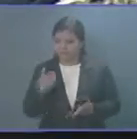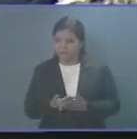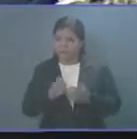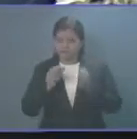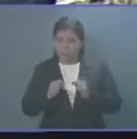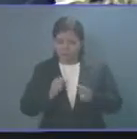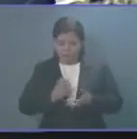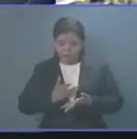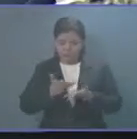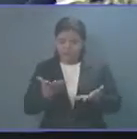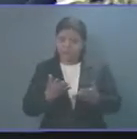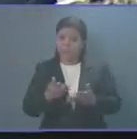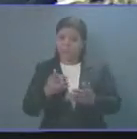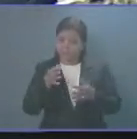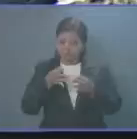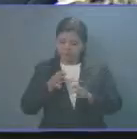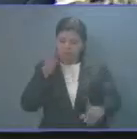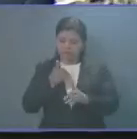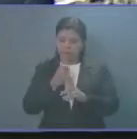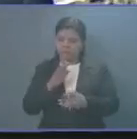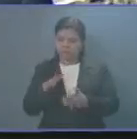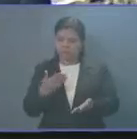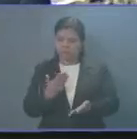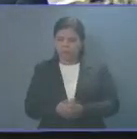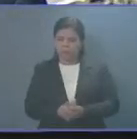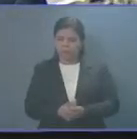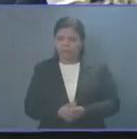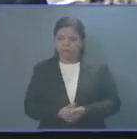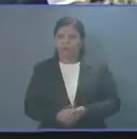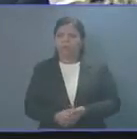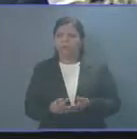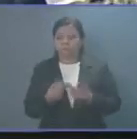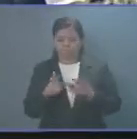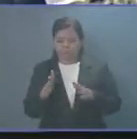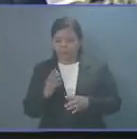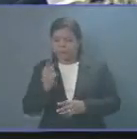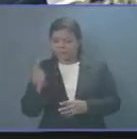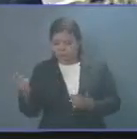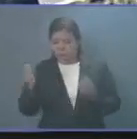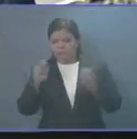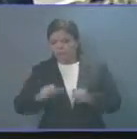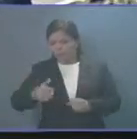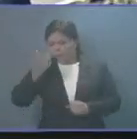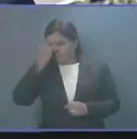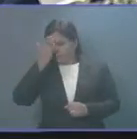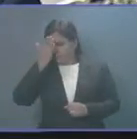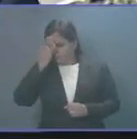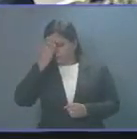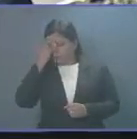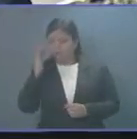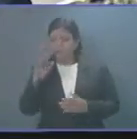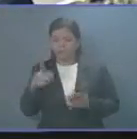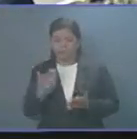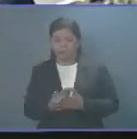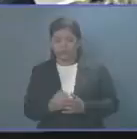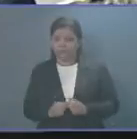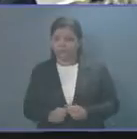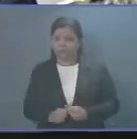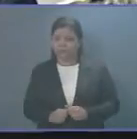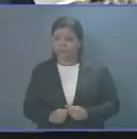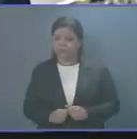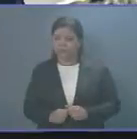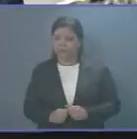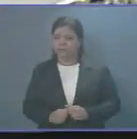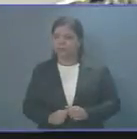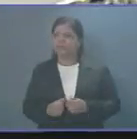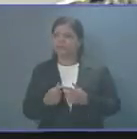transmitiéndose directamente para que toda la población pudiera escuchar y conocer lo que se discutía.